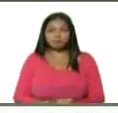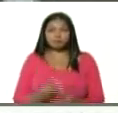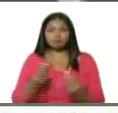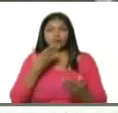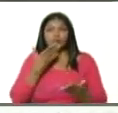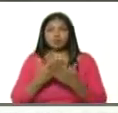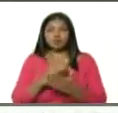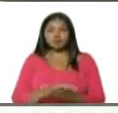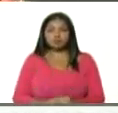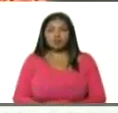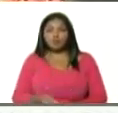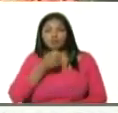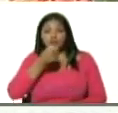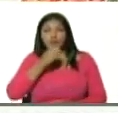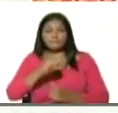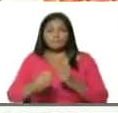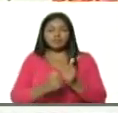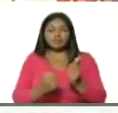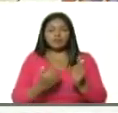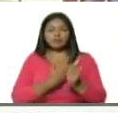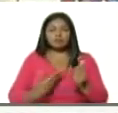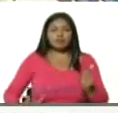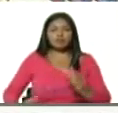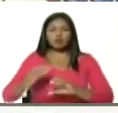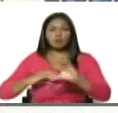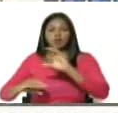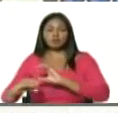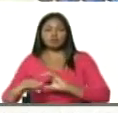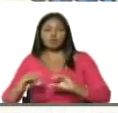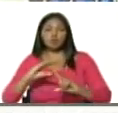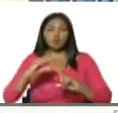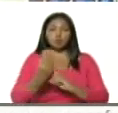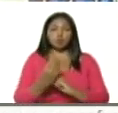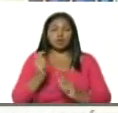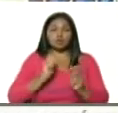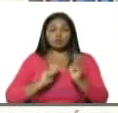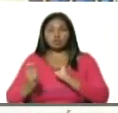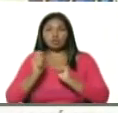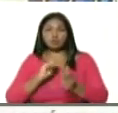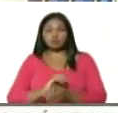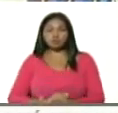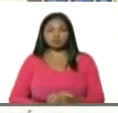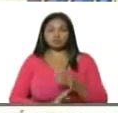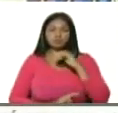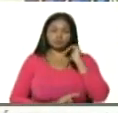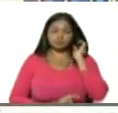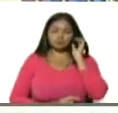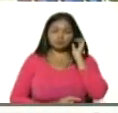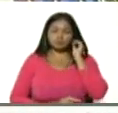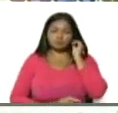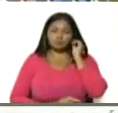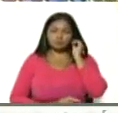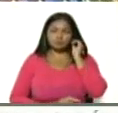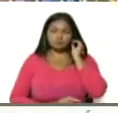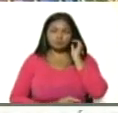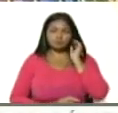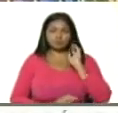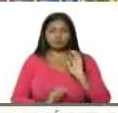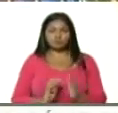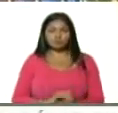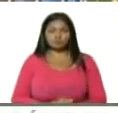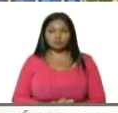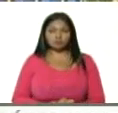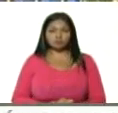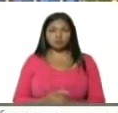Bien, eran declaraciones del vicepresidente de Comunicación, Cultura y Turismo, Freddy Ñáñez, en lo que ha sido esta reunión que se ha llevado a cabo en